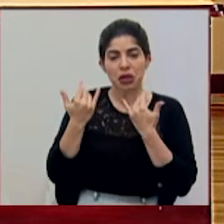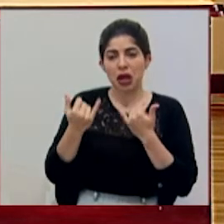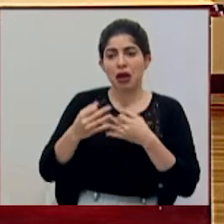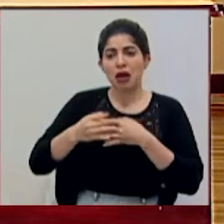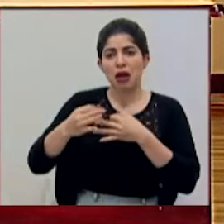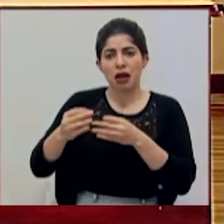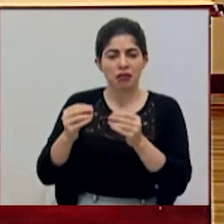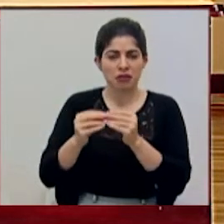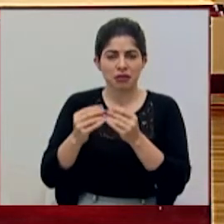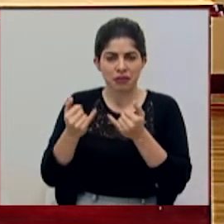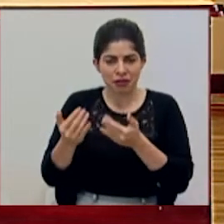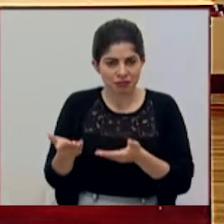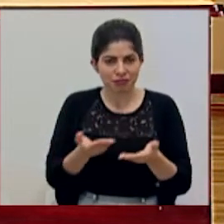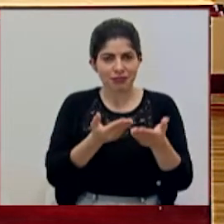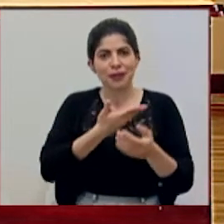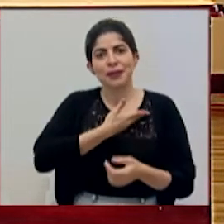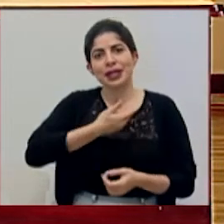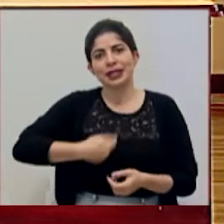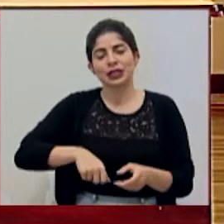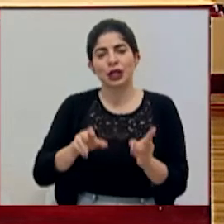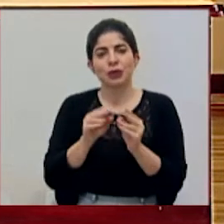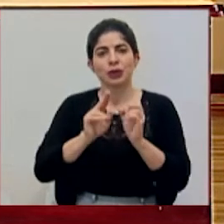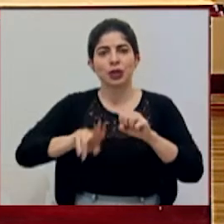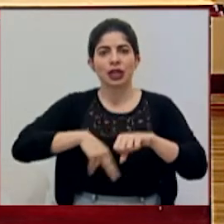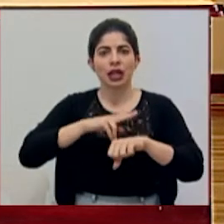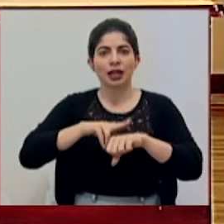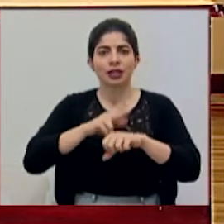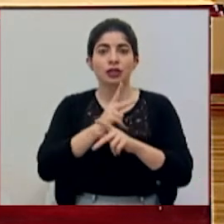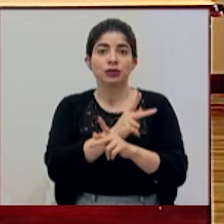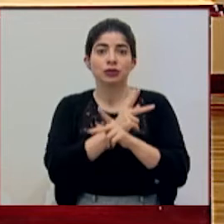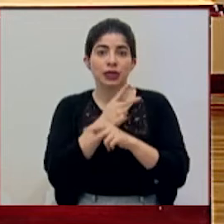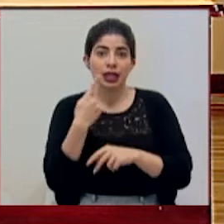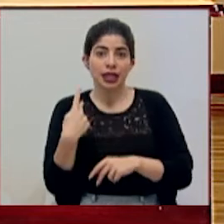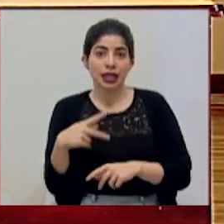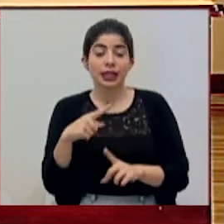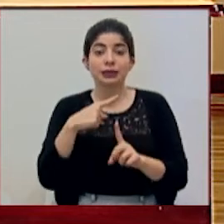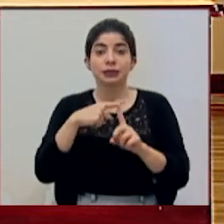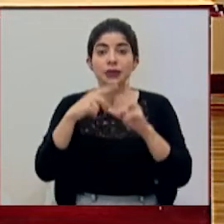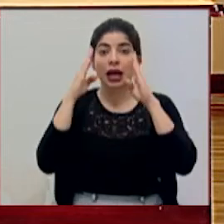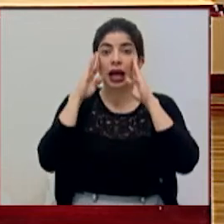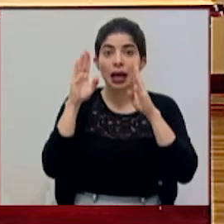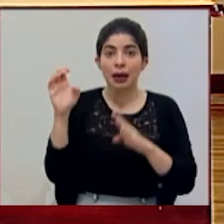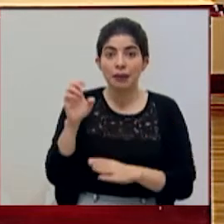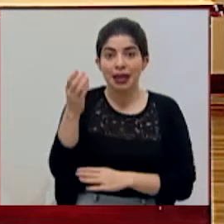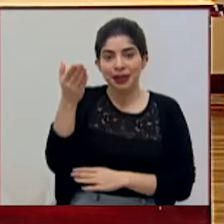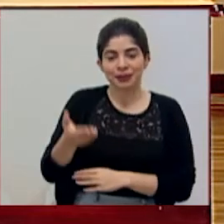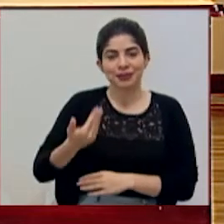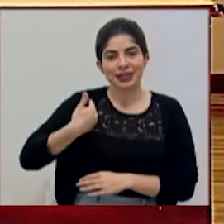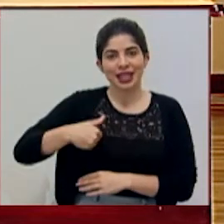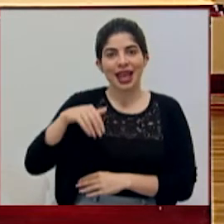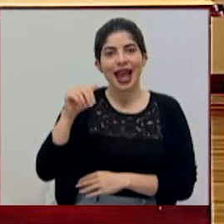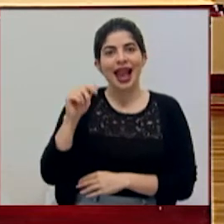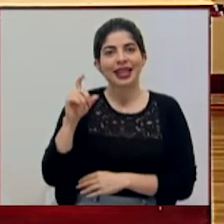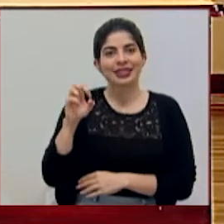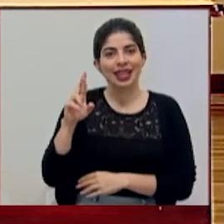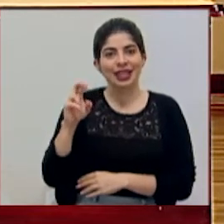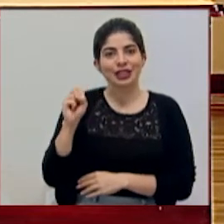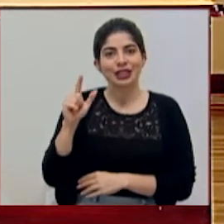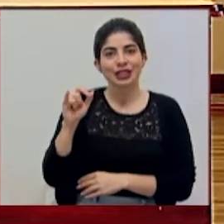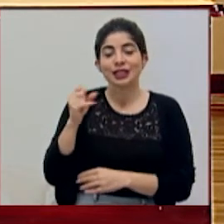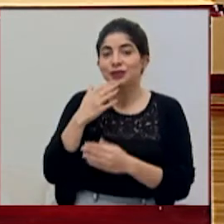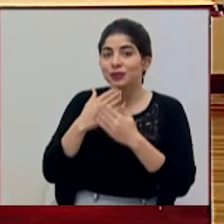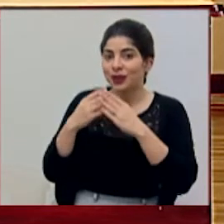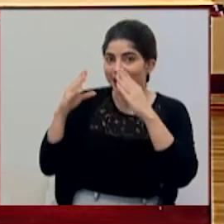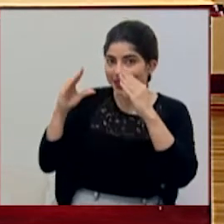escuchamos al presidente de la Comisión Nacional de Prevención de Riesgos y Atención de Emergencias, el señor Alexander Solís. Muy buenas tardes, don